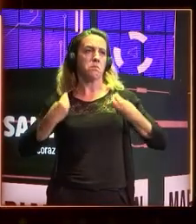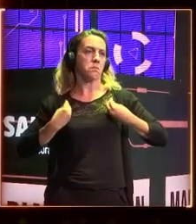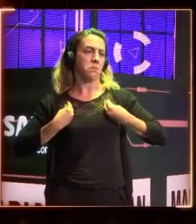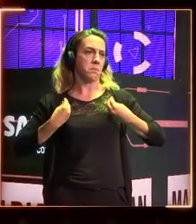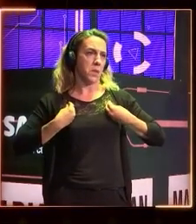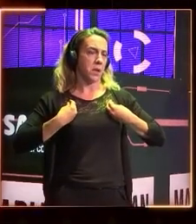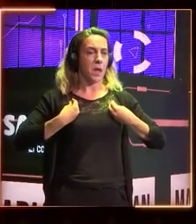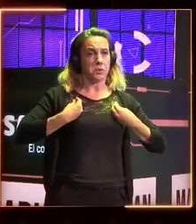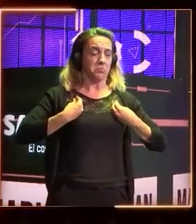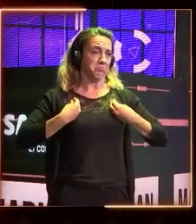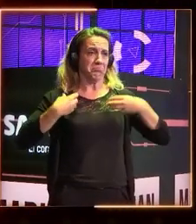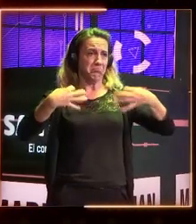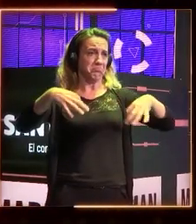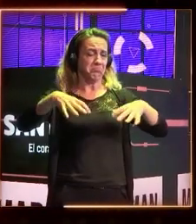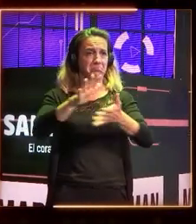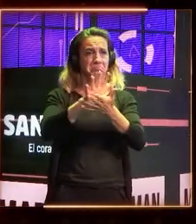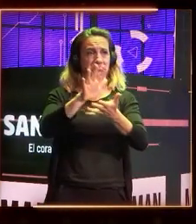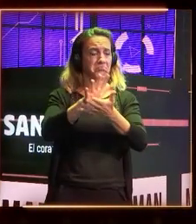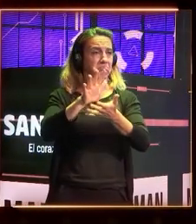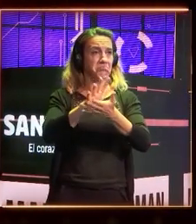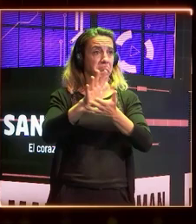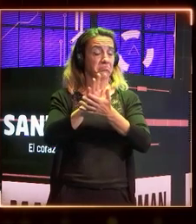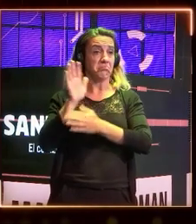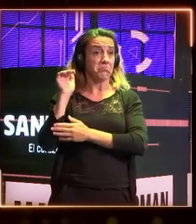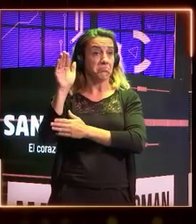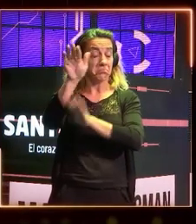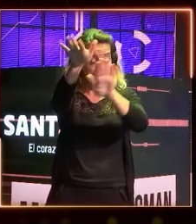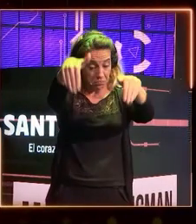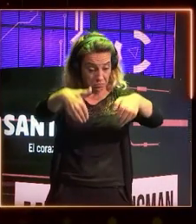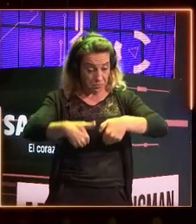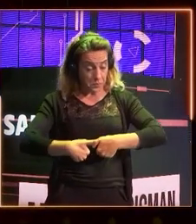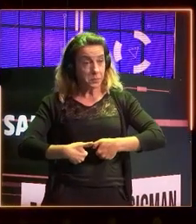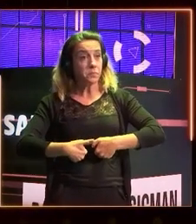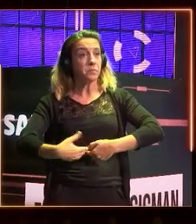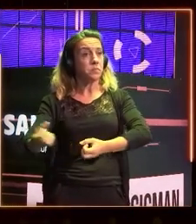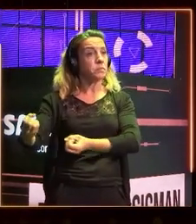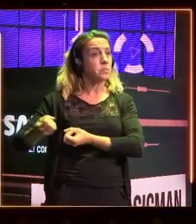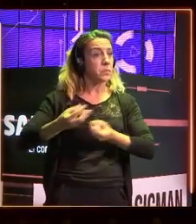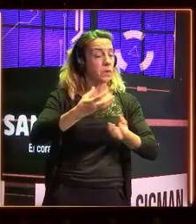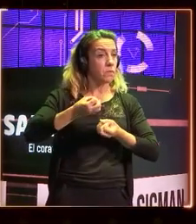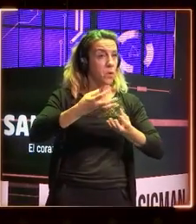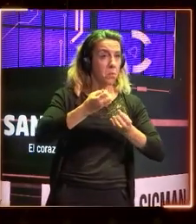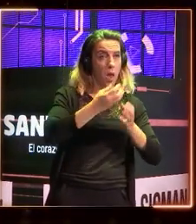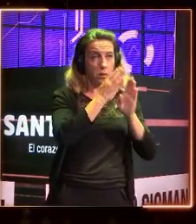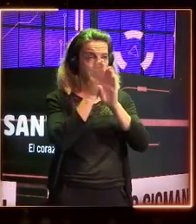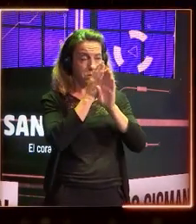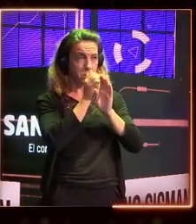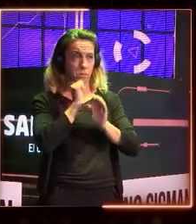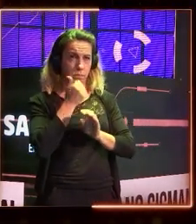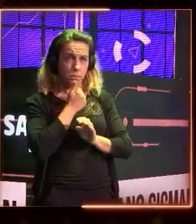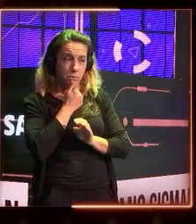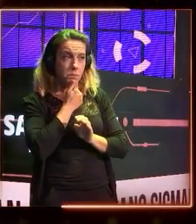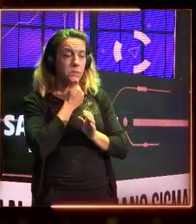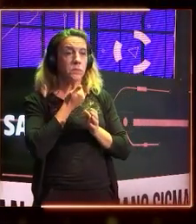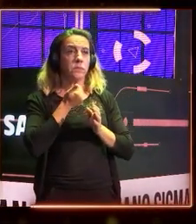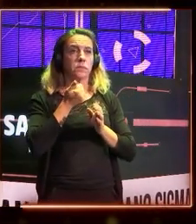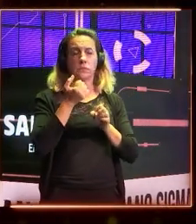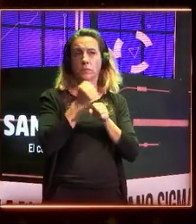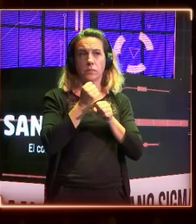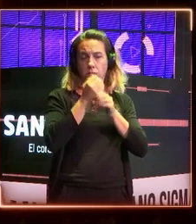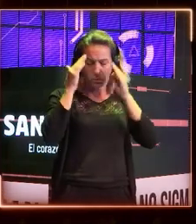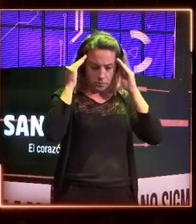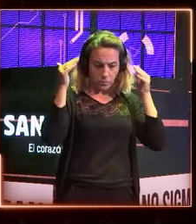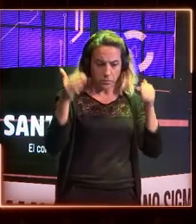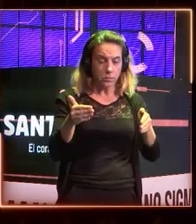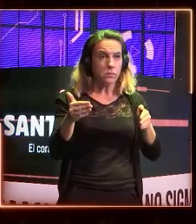hacía en su vida diaria y cuando llegan de esa excursión les informan en el secretismo que acompañaba todo eso que su tarea es Ni más